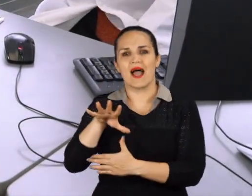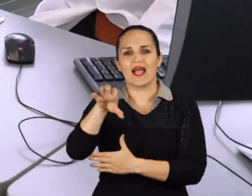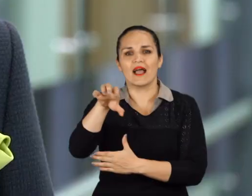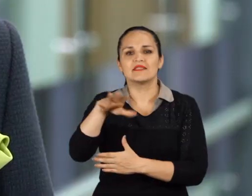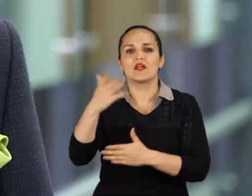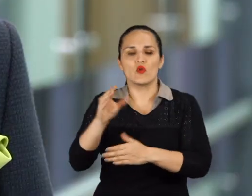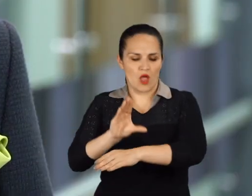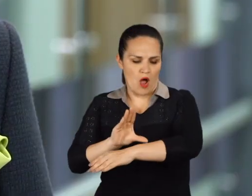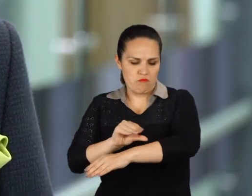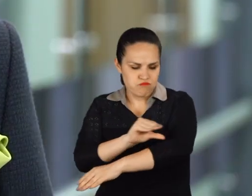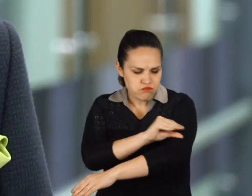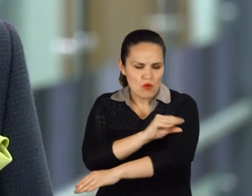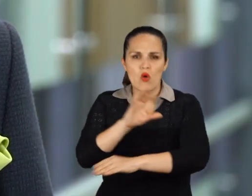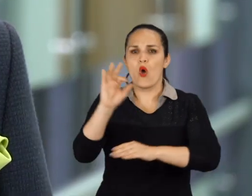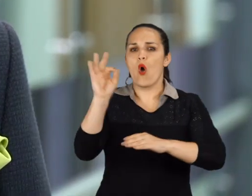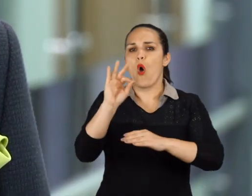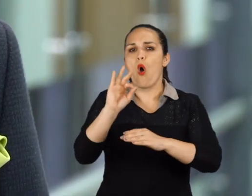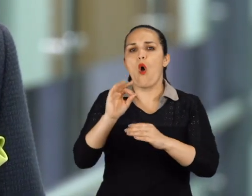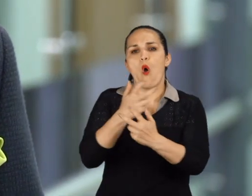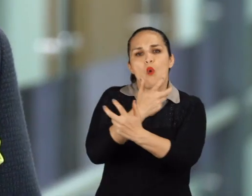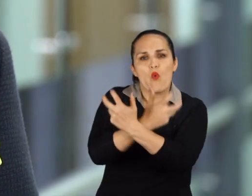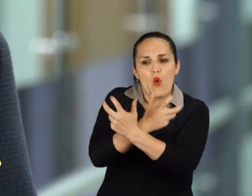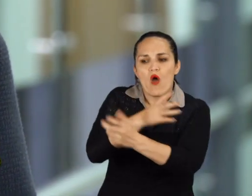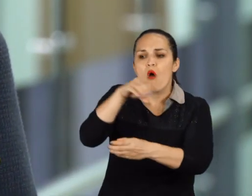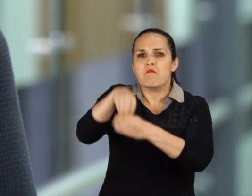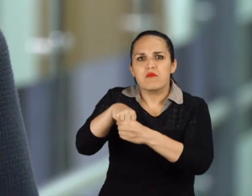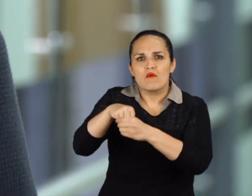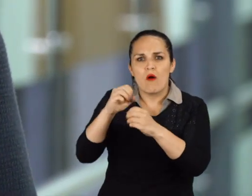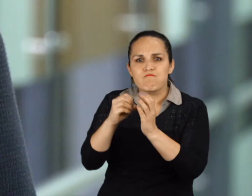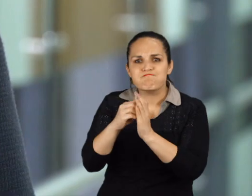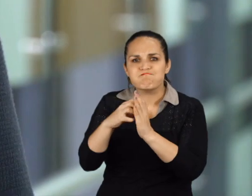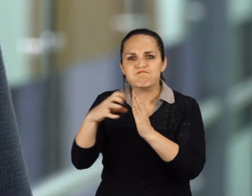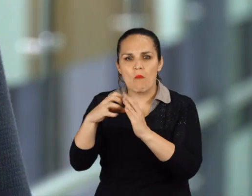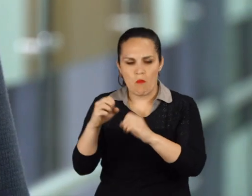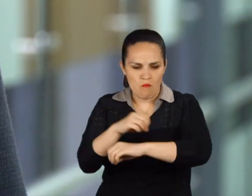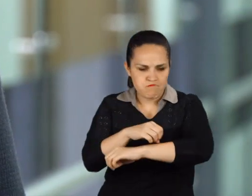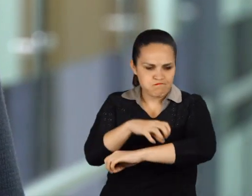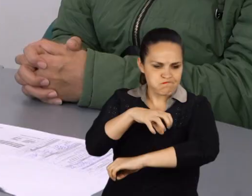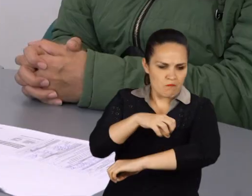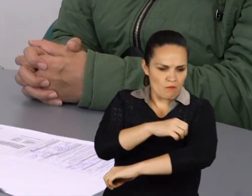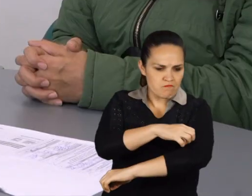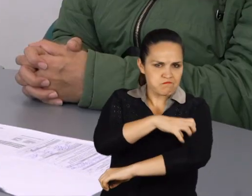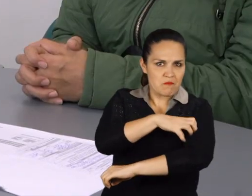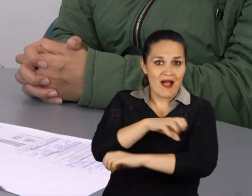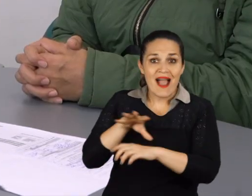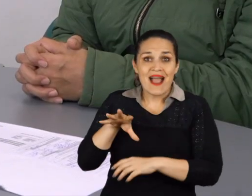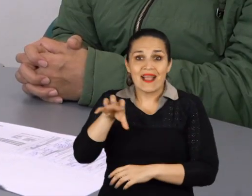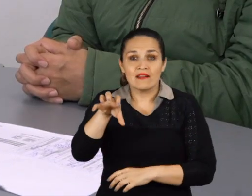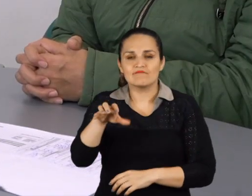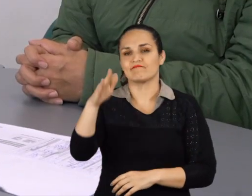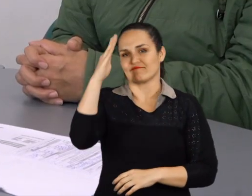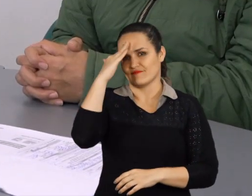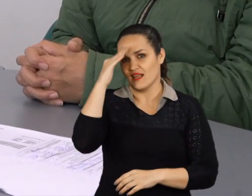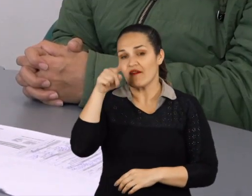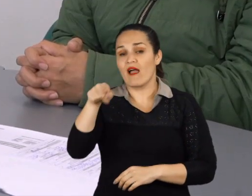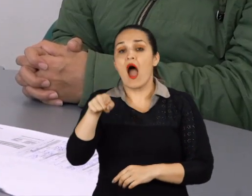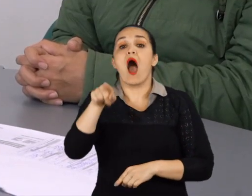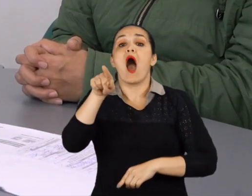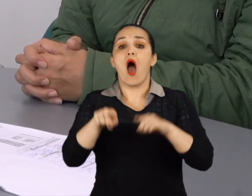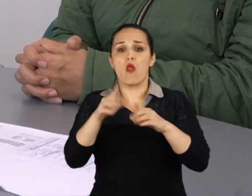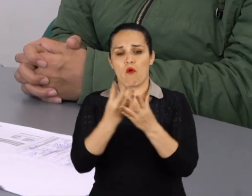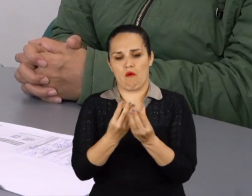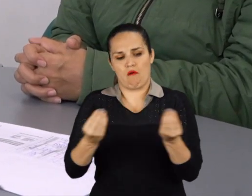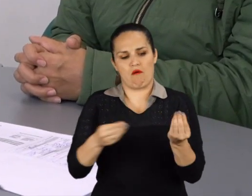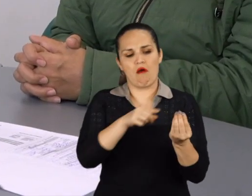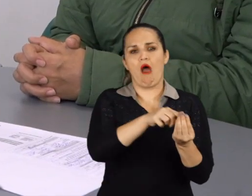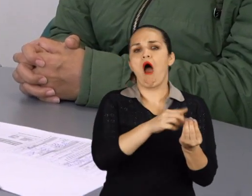las lesiones musculoesqueléticas tumorales, tanto de tejidos blandos como de la parte ósea. Hay que diferenciar que hay tumores benignos y hay